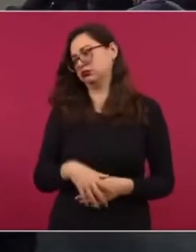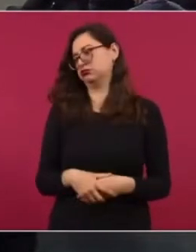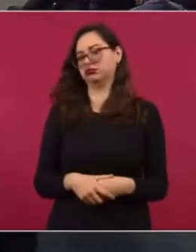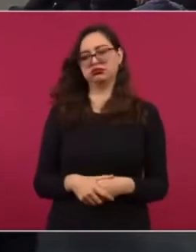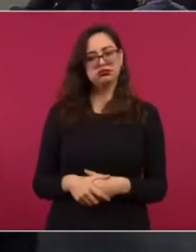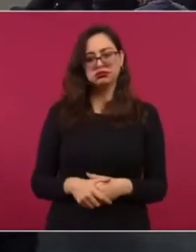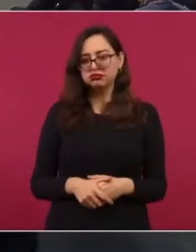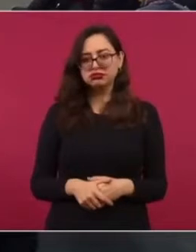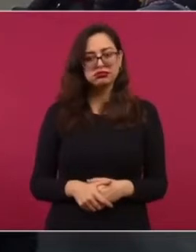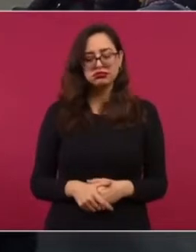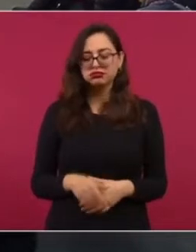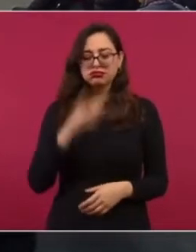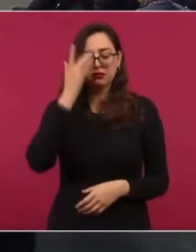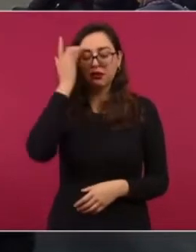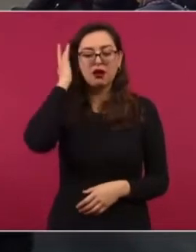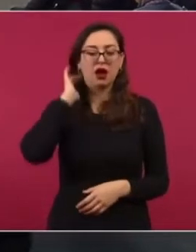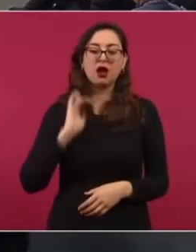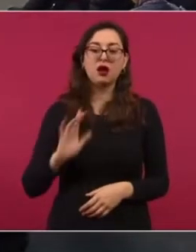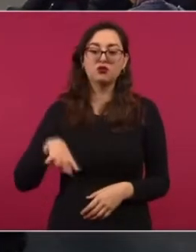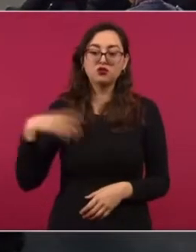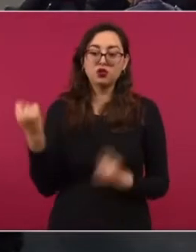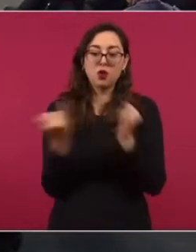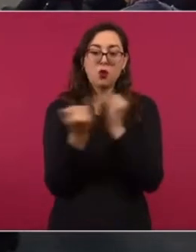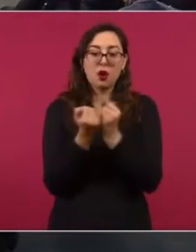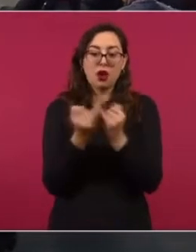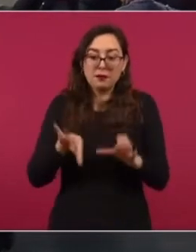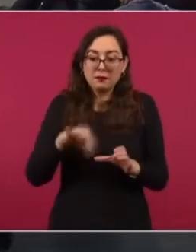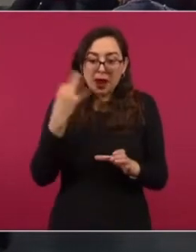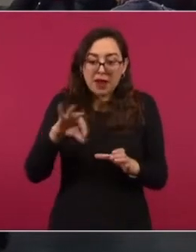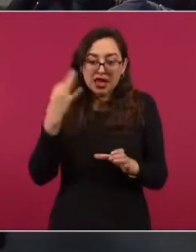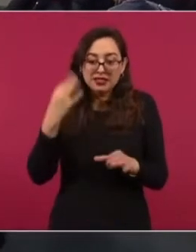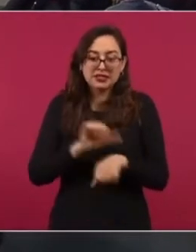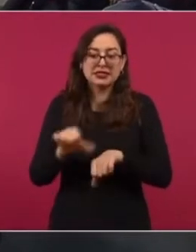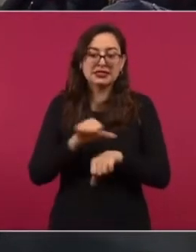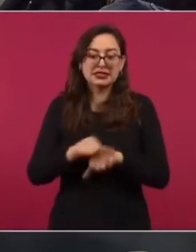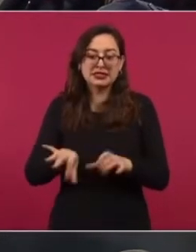No es como las papitas.